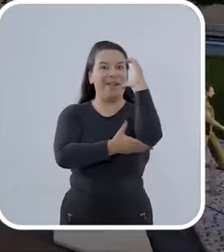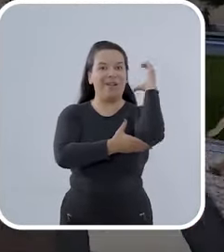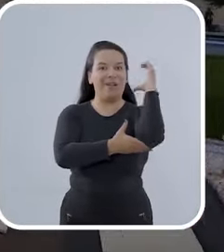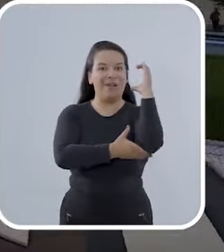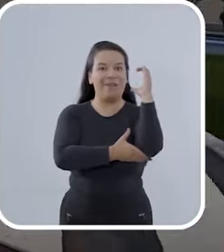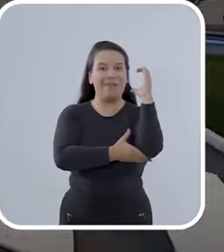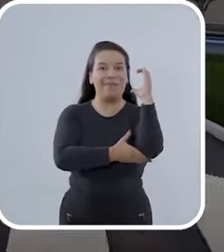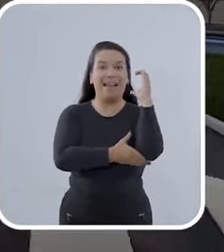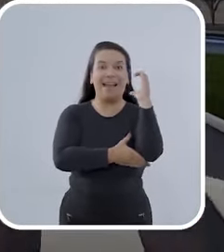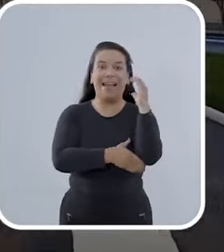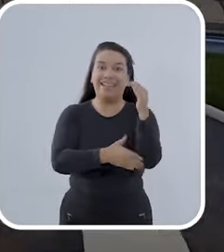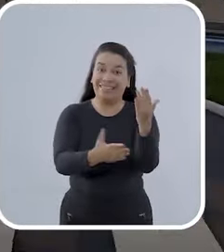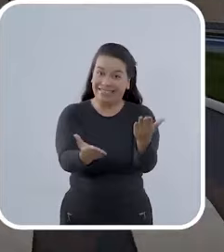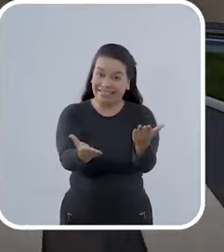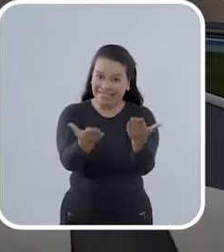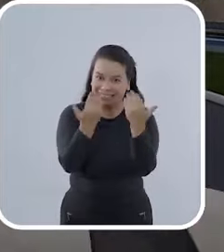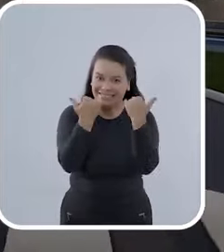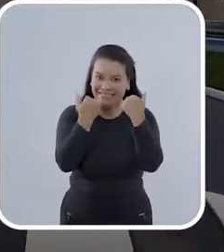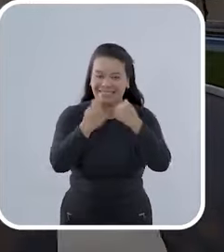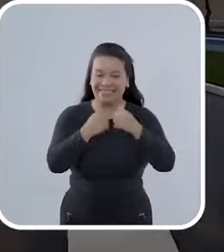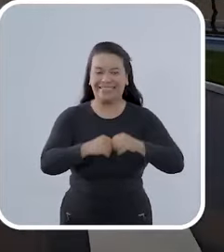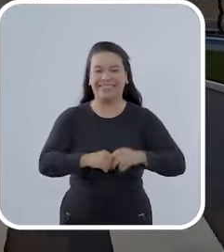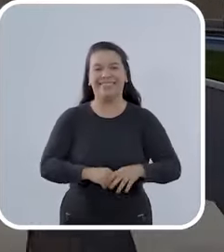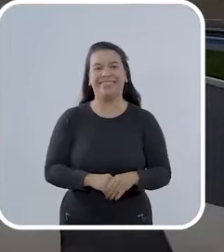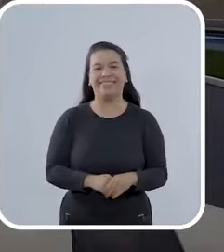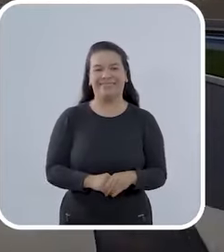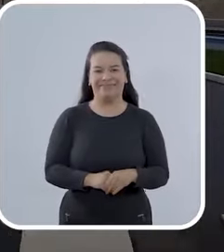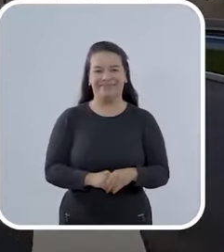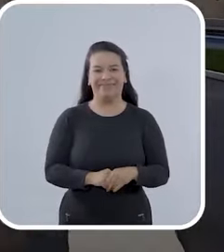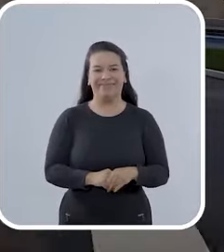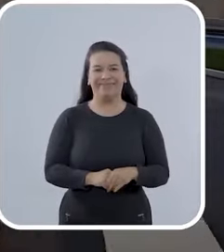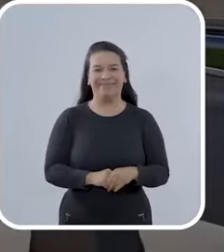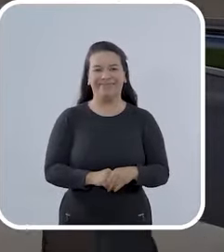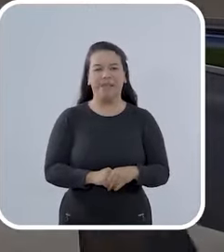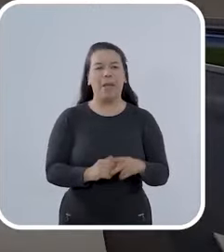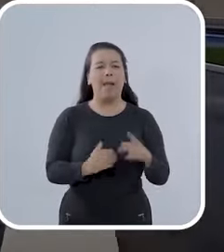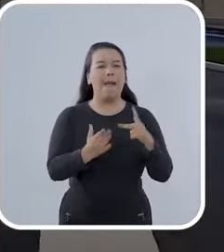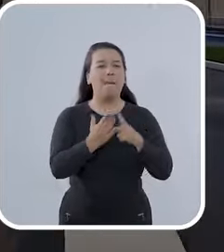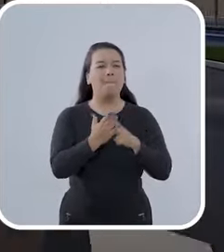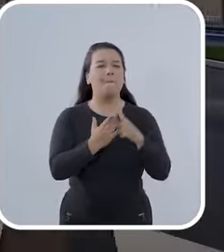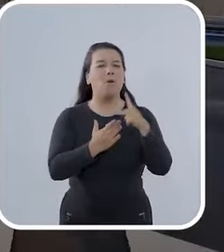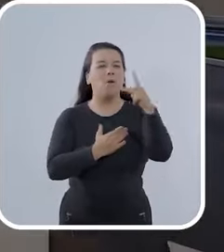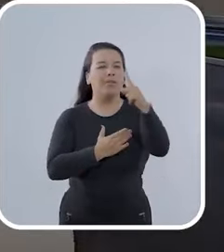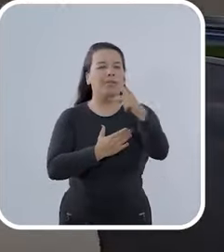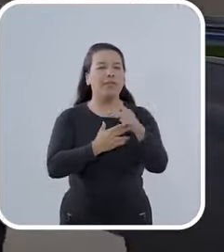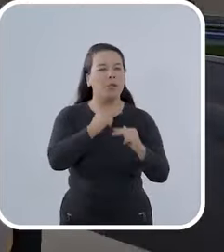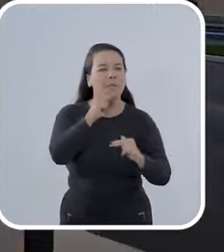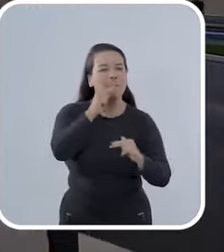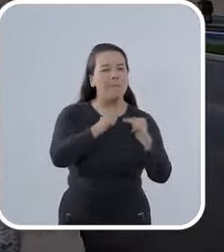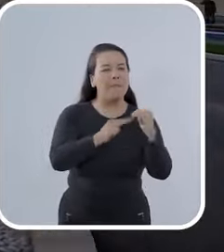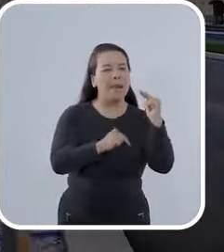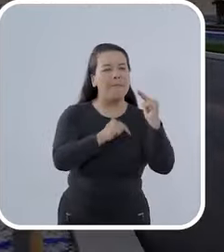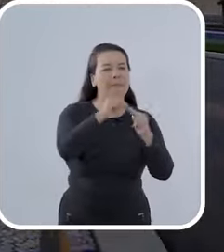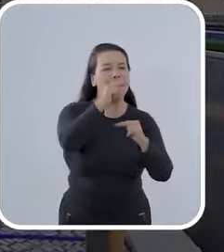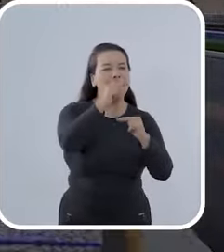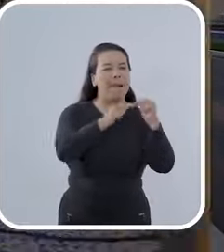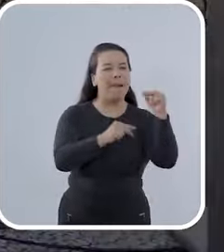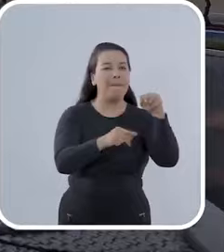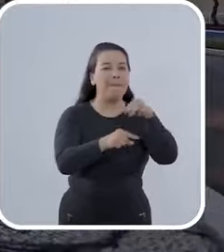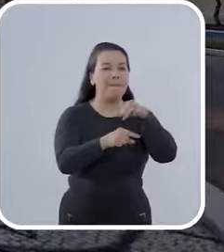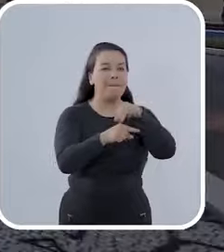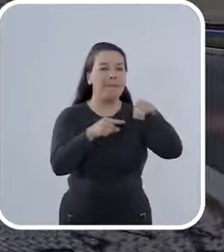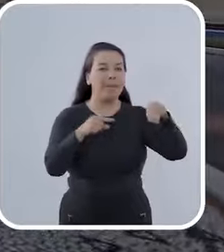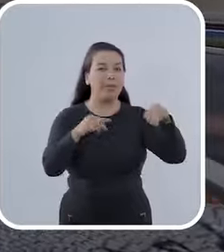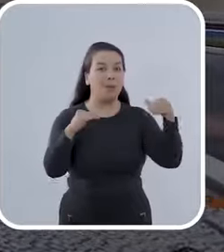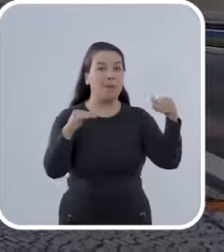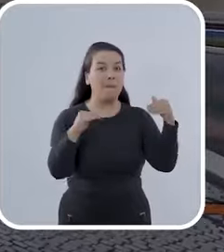demoler el antiguo edificio para darle paso al metro y a la vez mejorar el espacio público deteriorado mediante una plazoleta urbana y